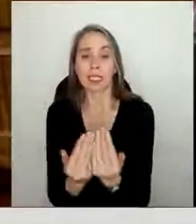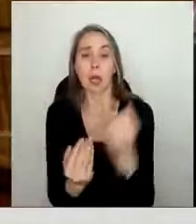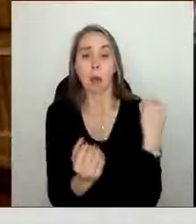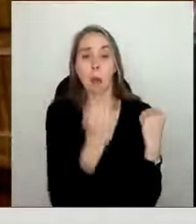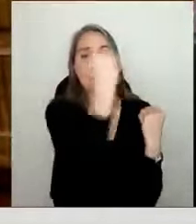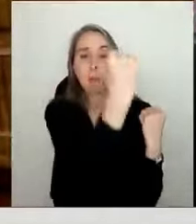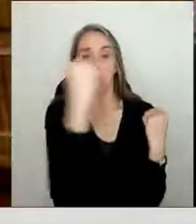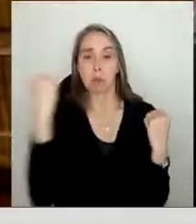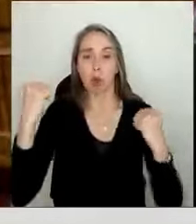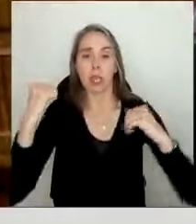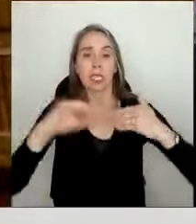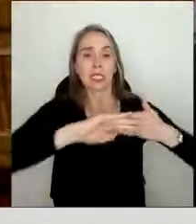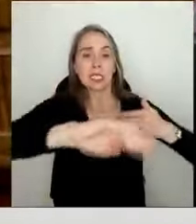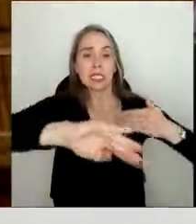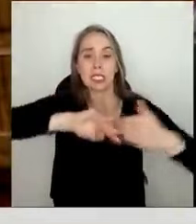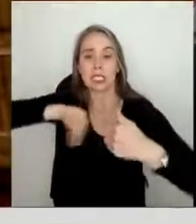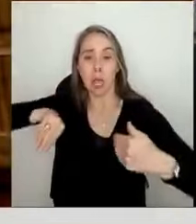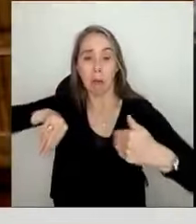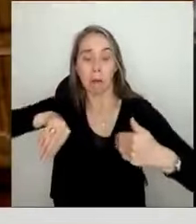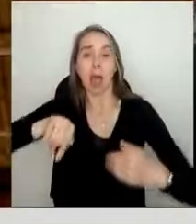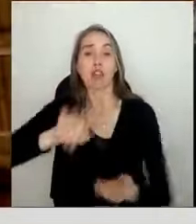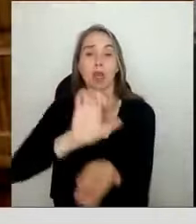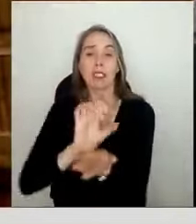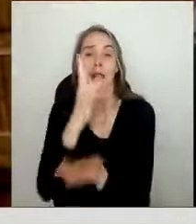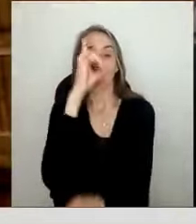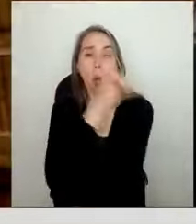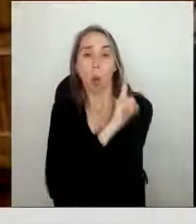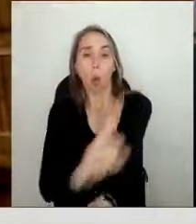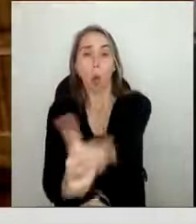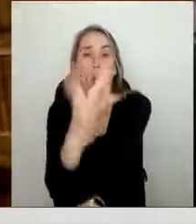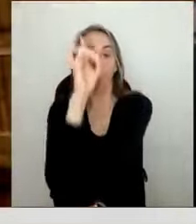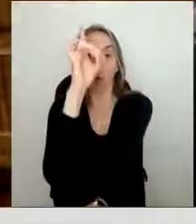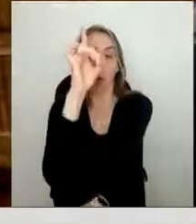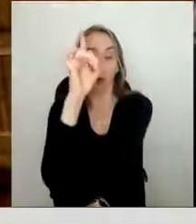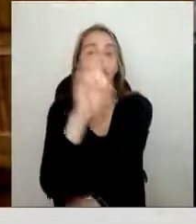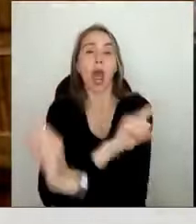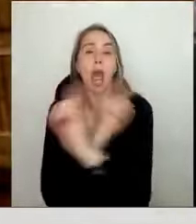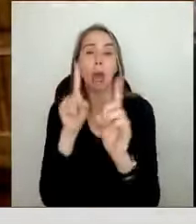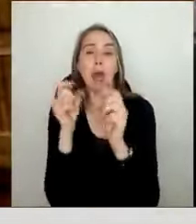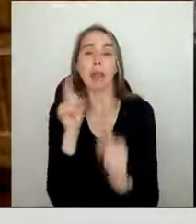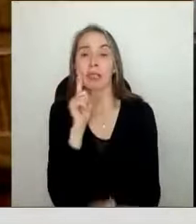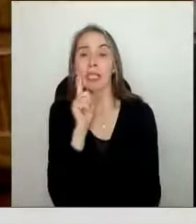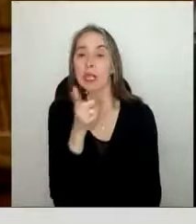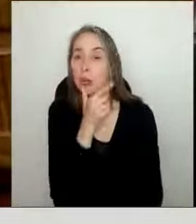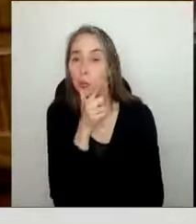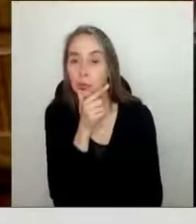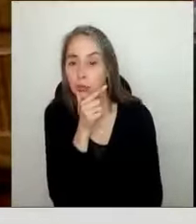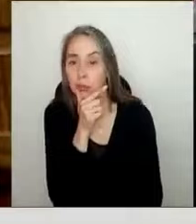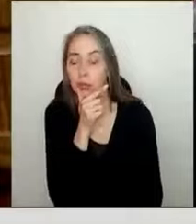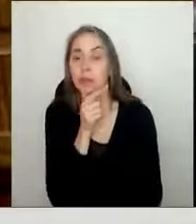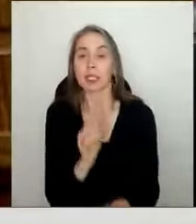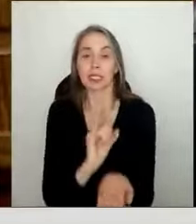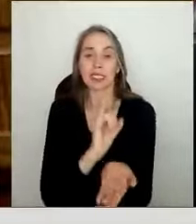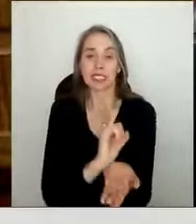tenemos nuestro estado unitario que jamás debió ponerse en cuestión y la estabilidad institucional y